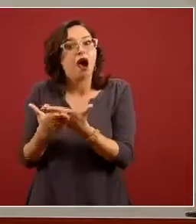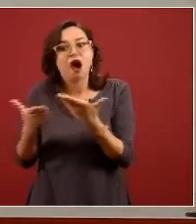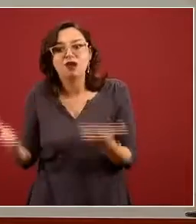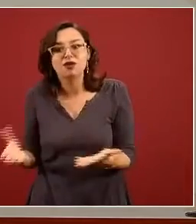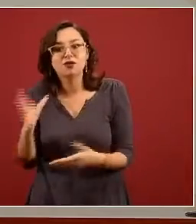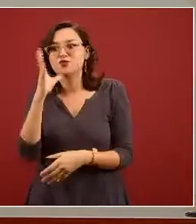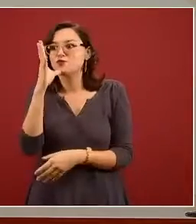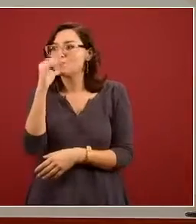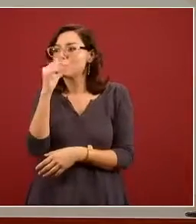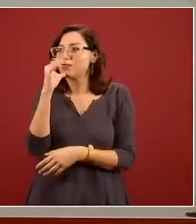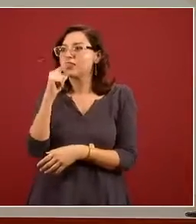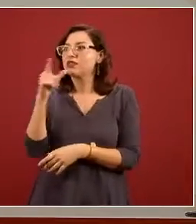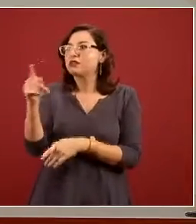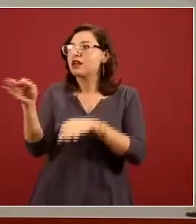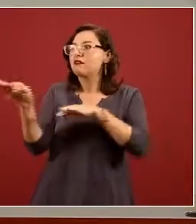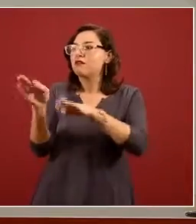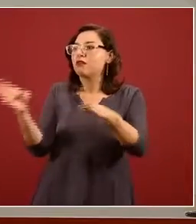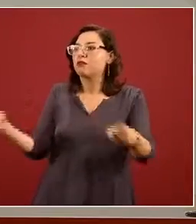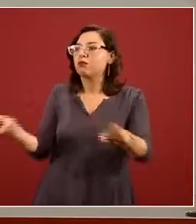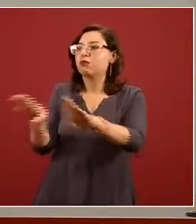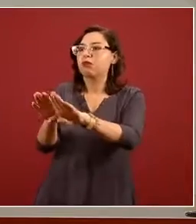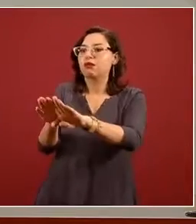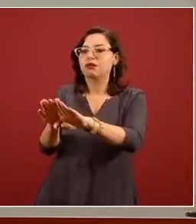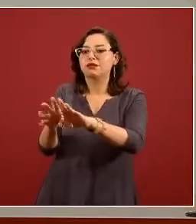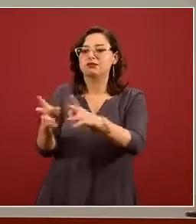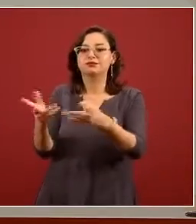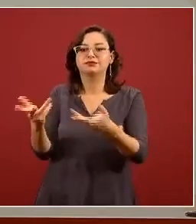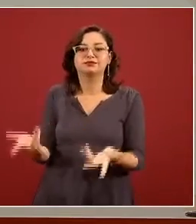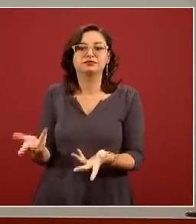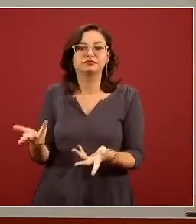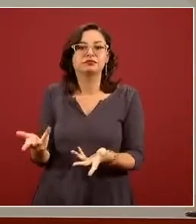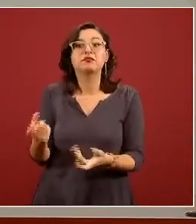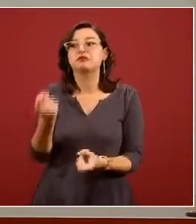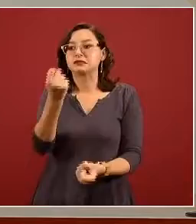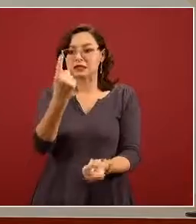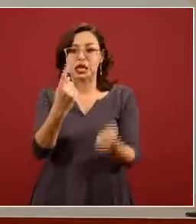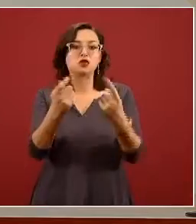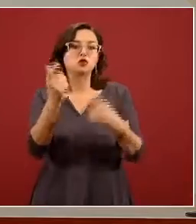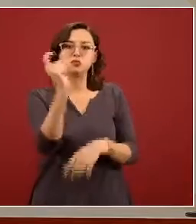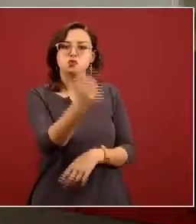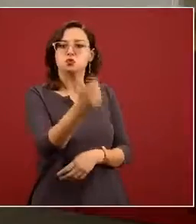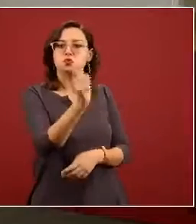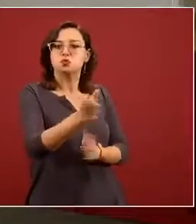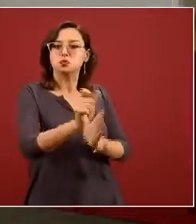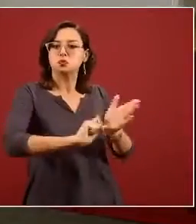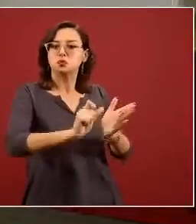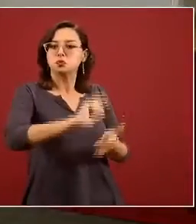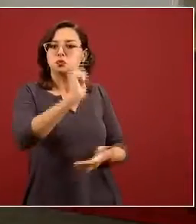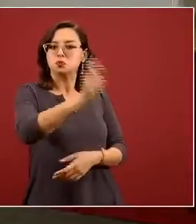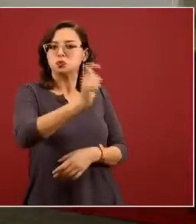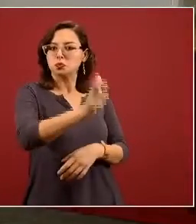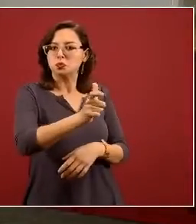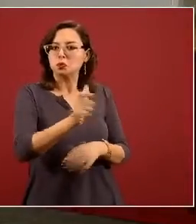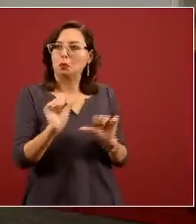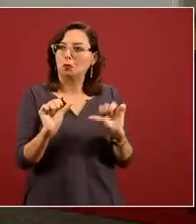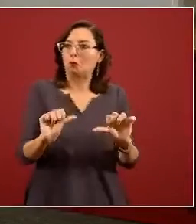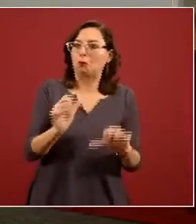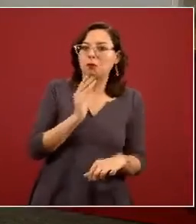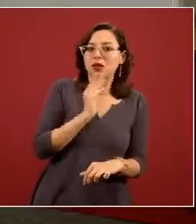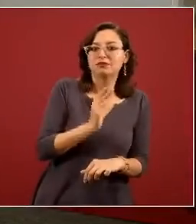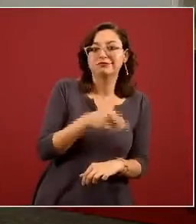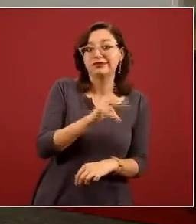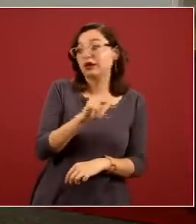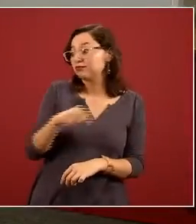está cerrada, también, excepto quienes tienen un salario fijo, tienen una situación difícil, porque